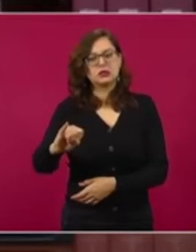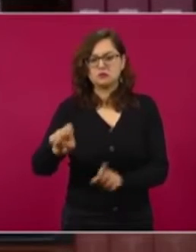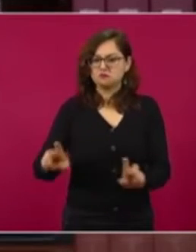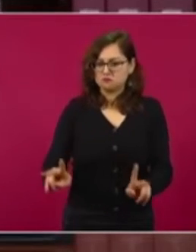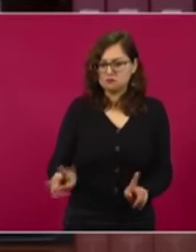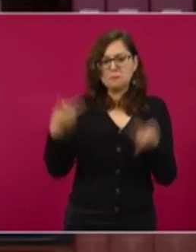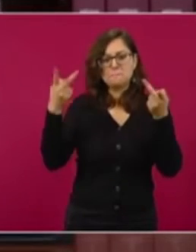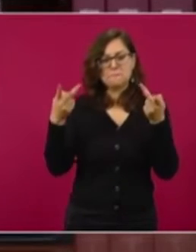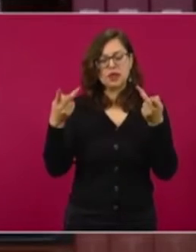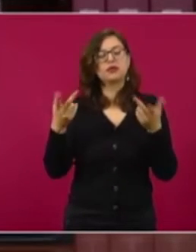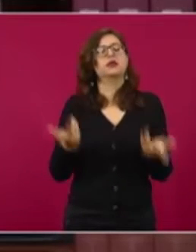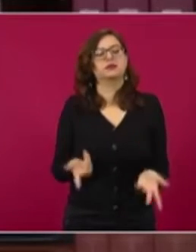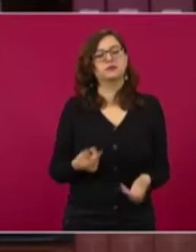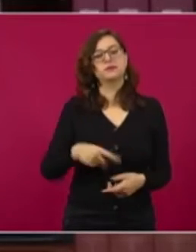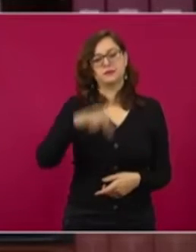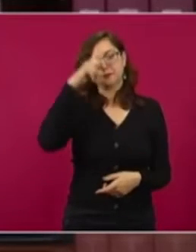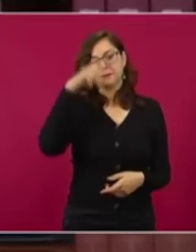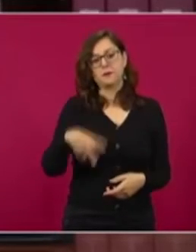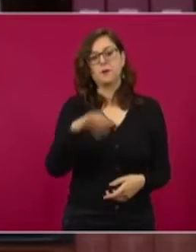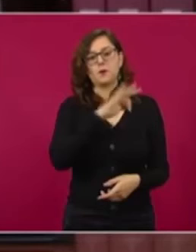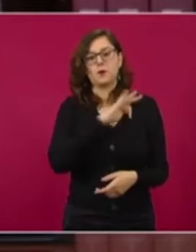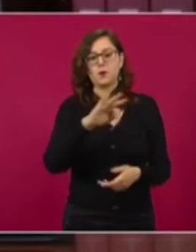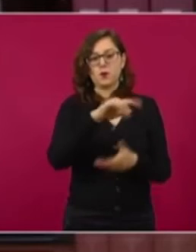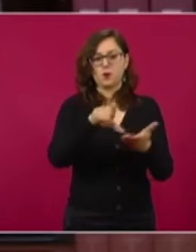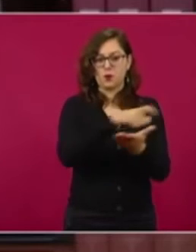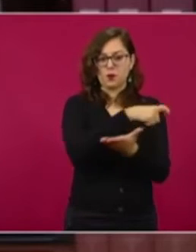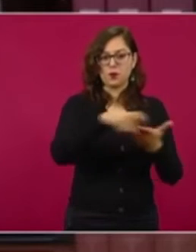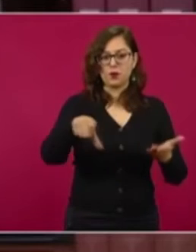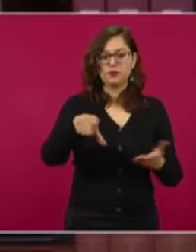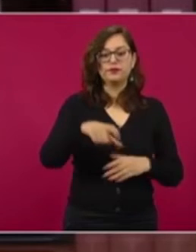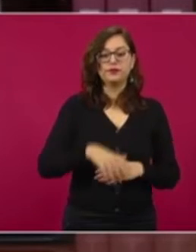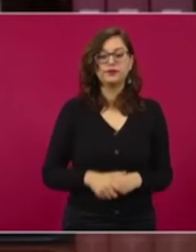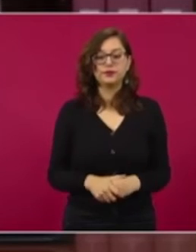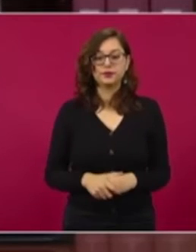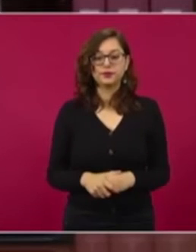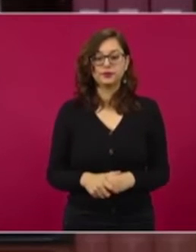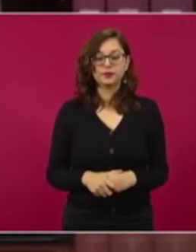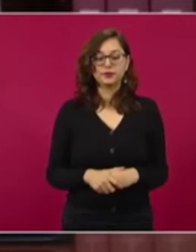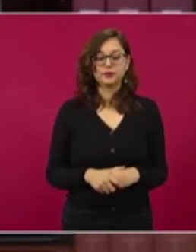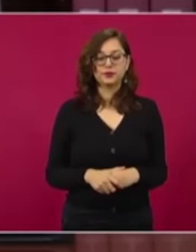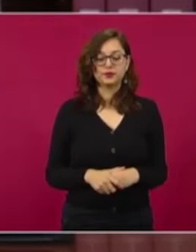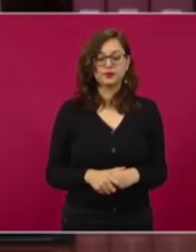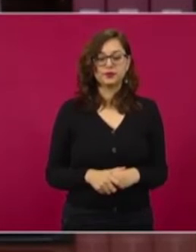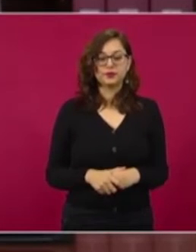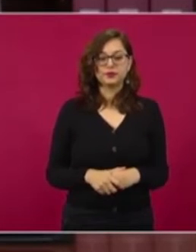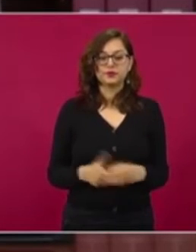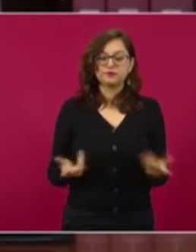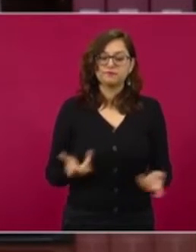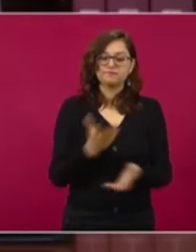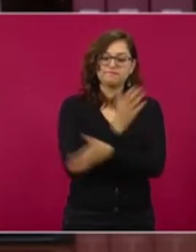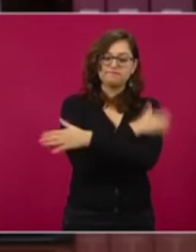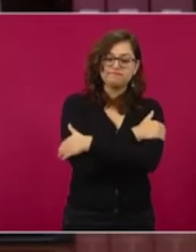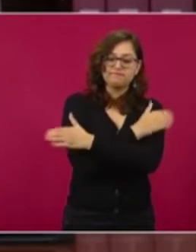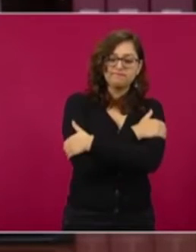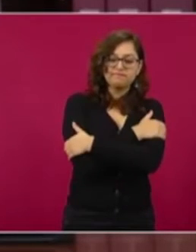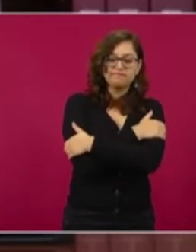para que México adquiriera la refinería. Yo les envío un abrazo